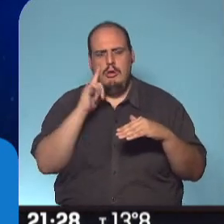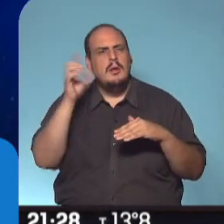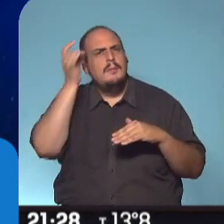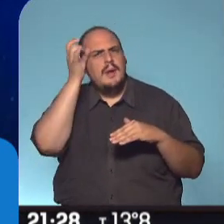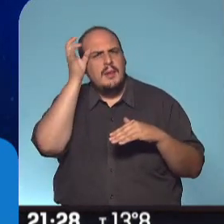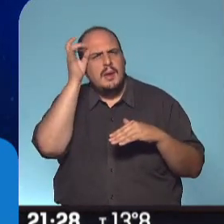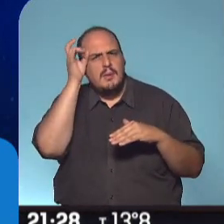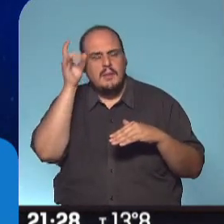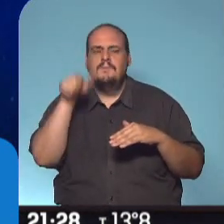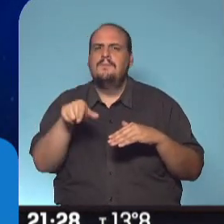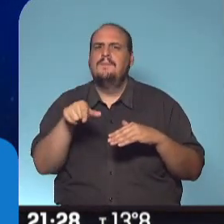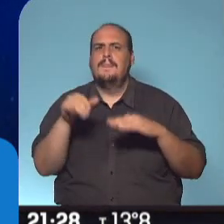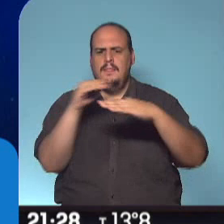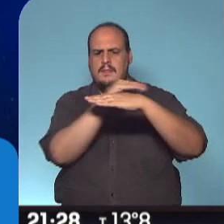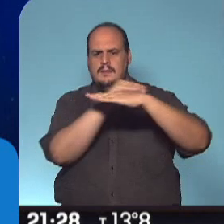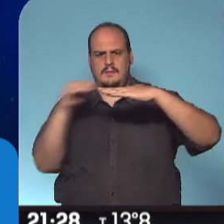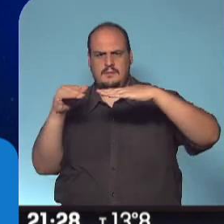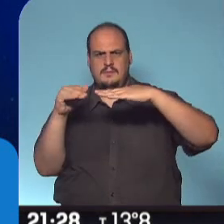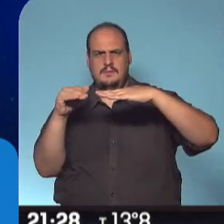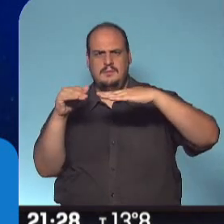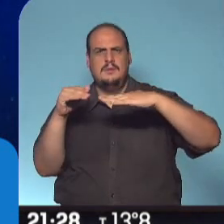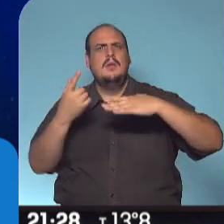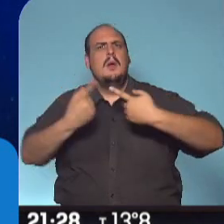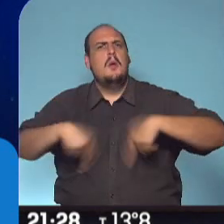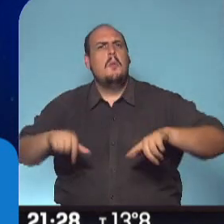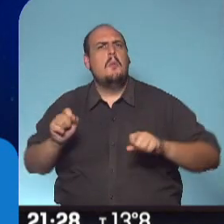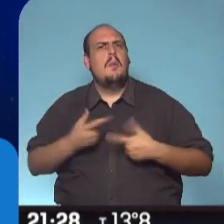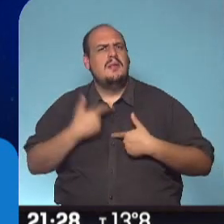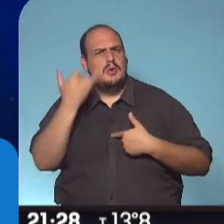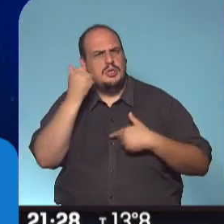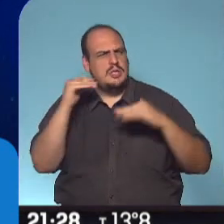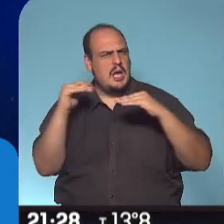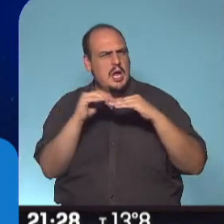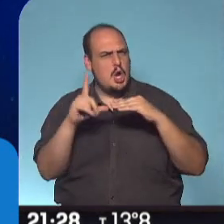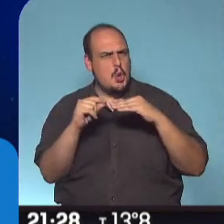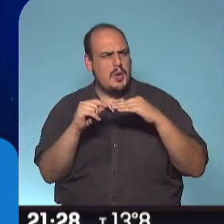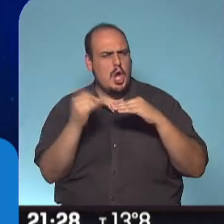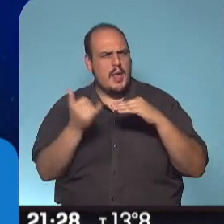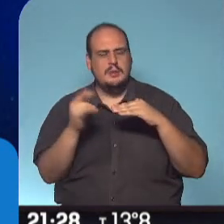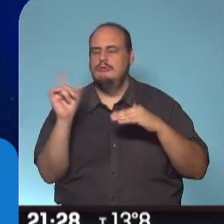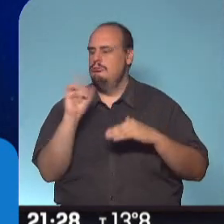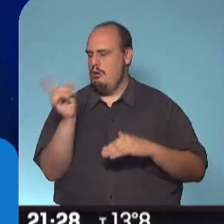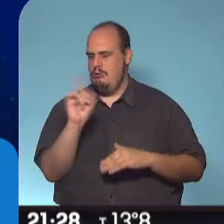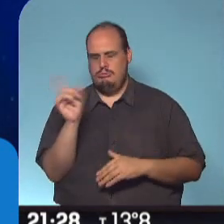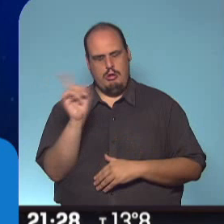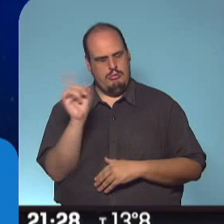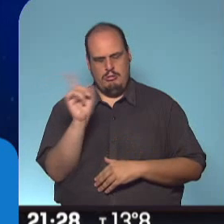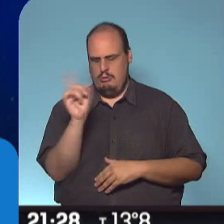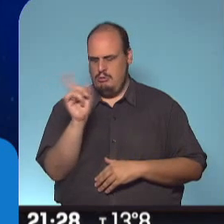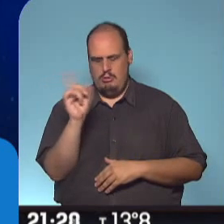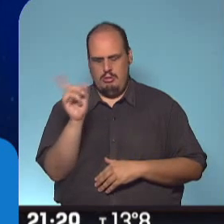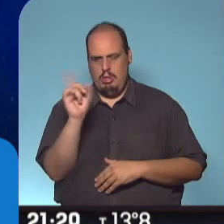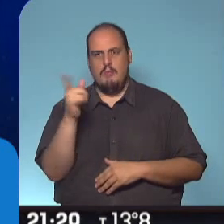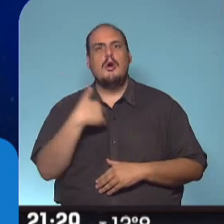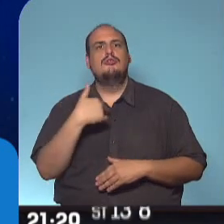Con ¿Y esa raya está establecida o está pensada hoy? No está, no, porque yo para poner